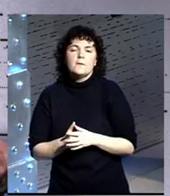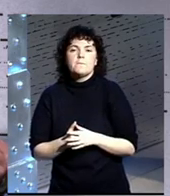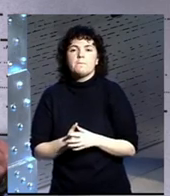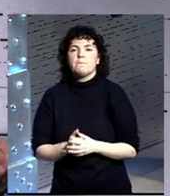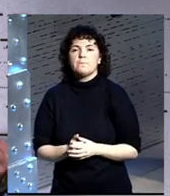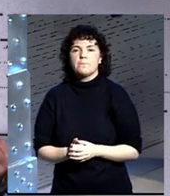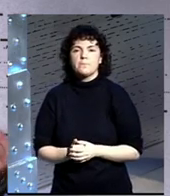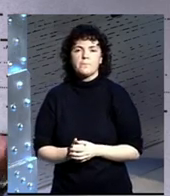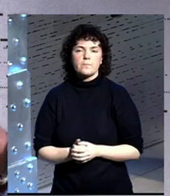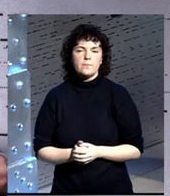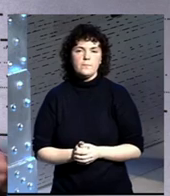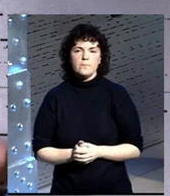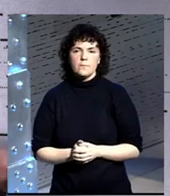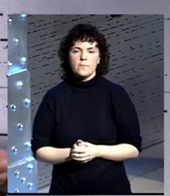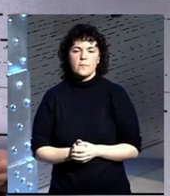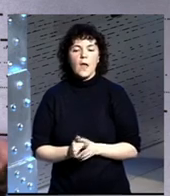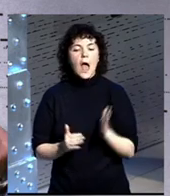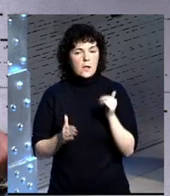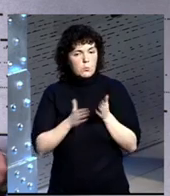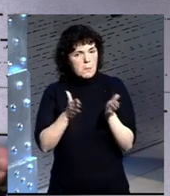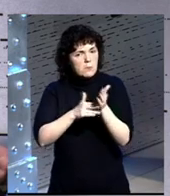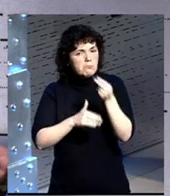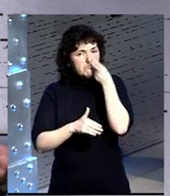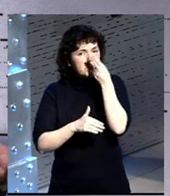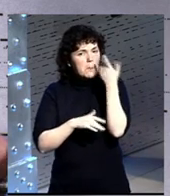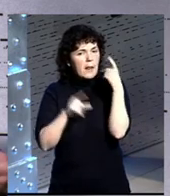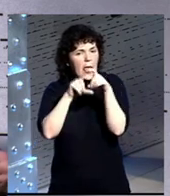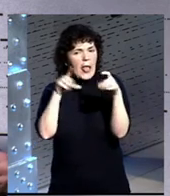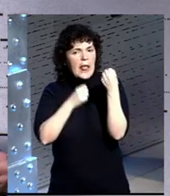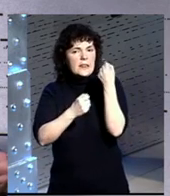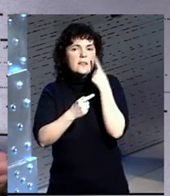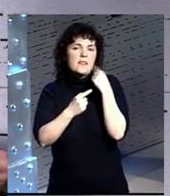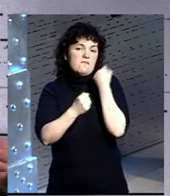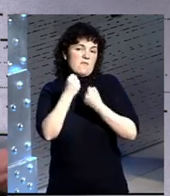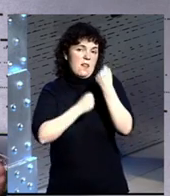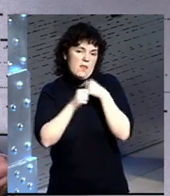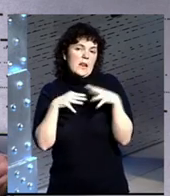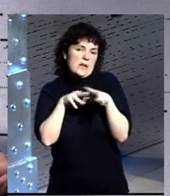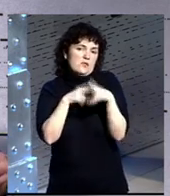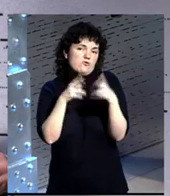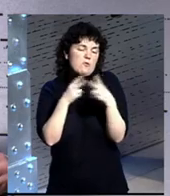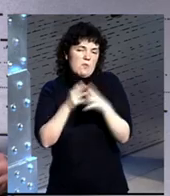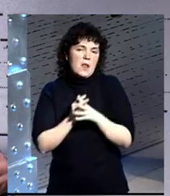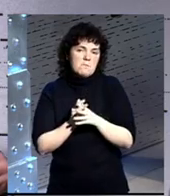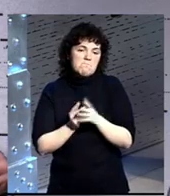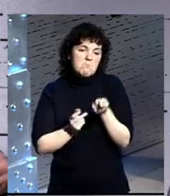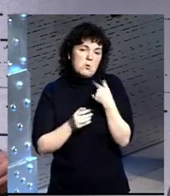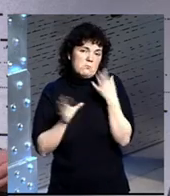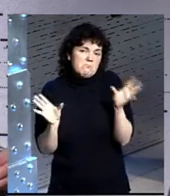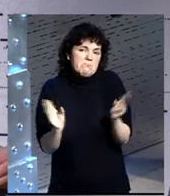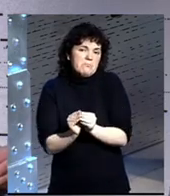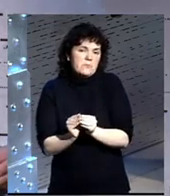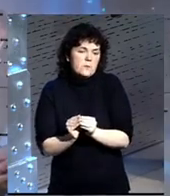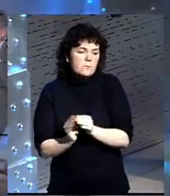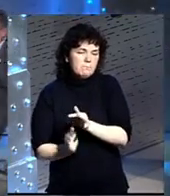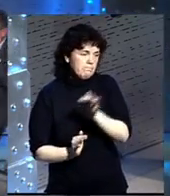un camino interesante para las entidades financieras en las redes sociales. Sería un poco mi conclusión. Al